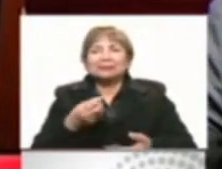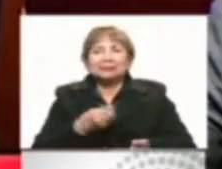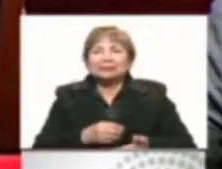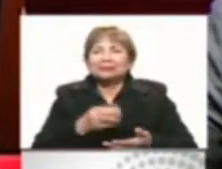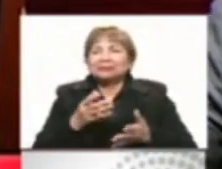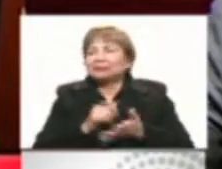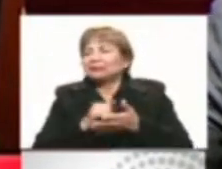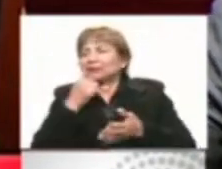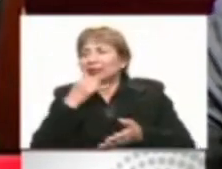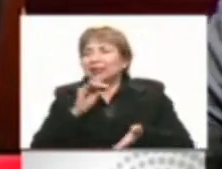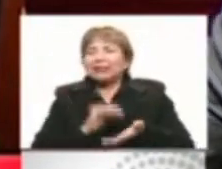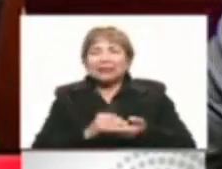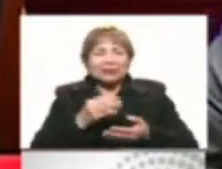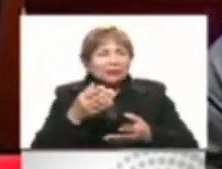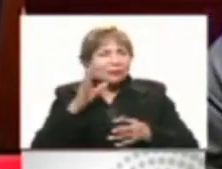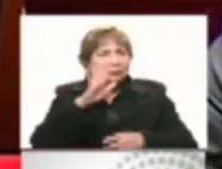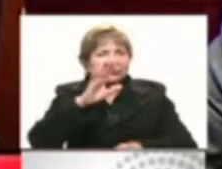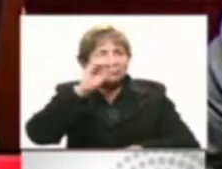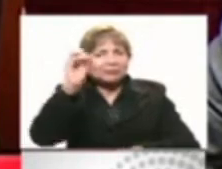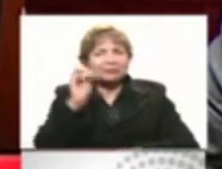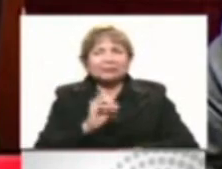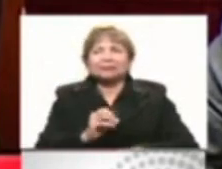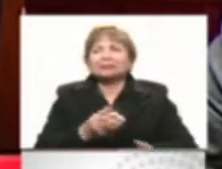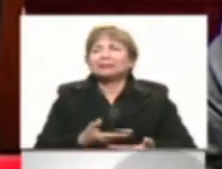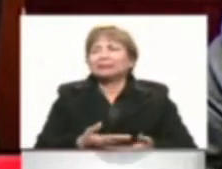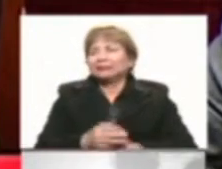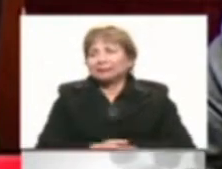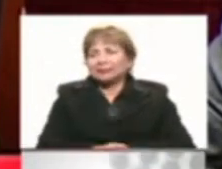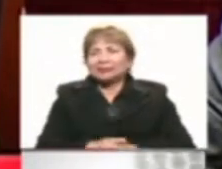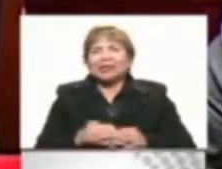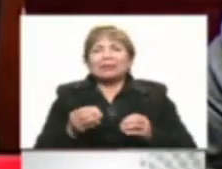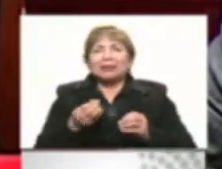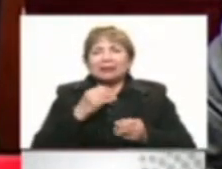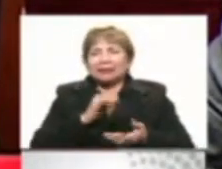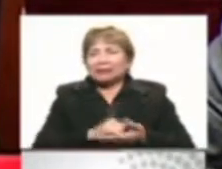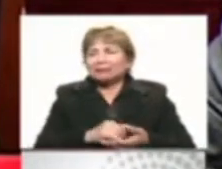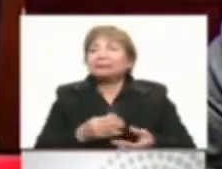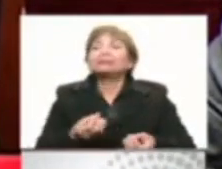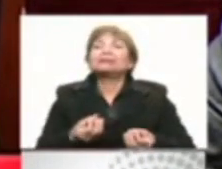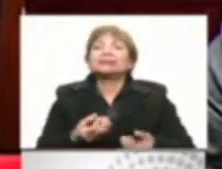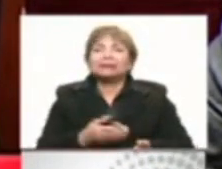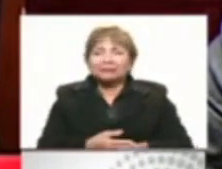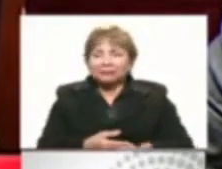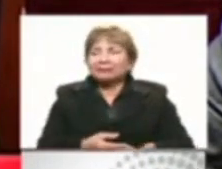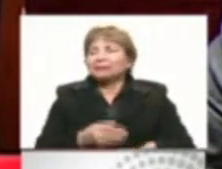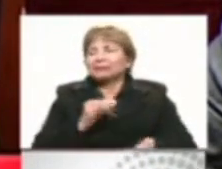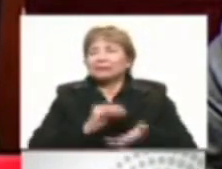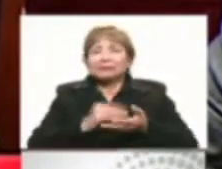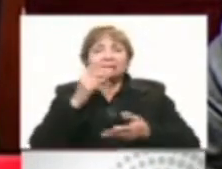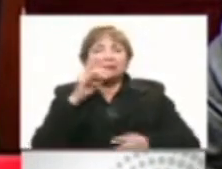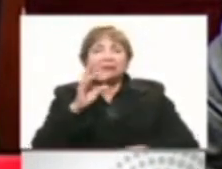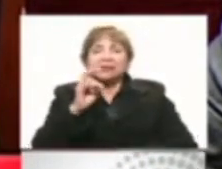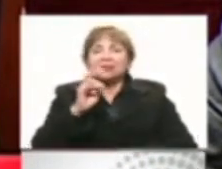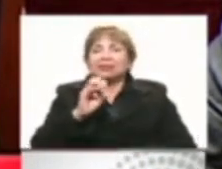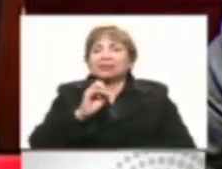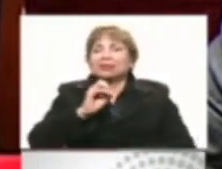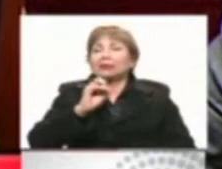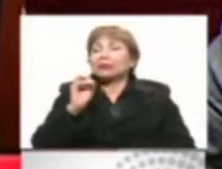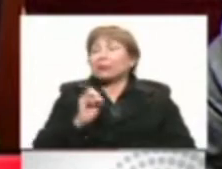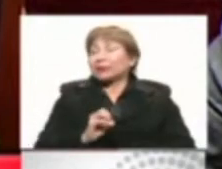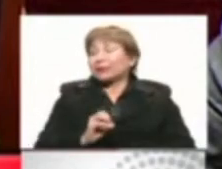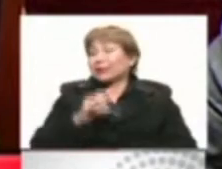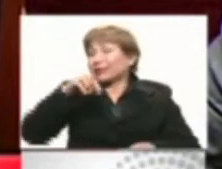Waldo Mendoza era un déficit de 5,4% para este año. Nosotros lo estamos reduciendo a 4,7%. O